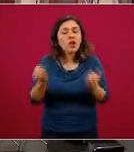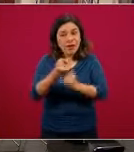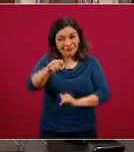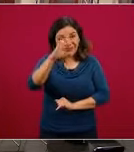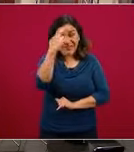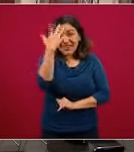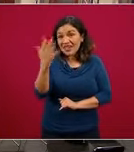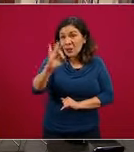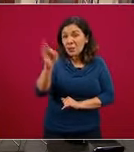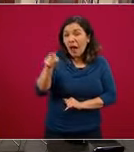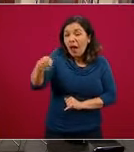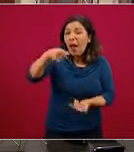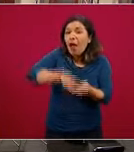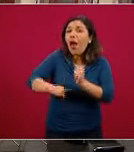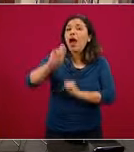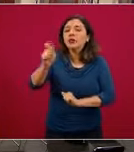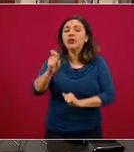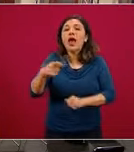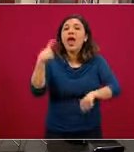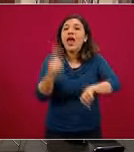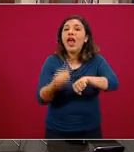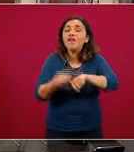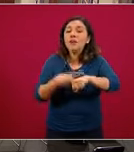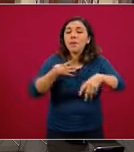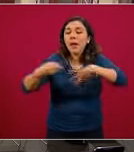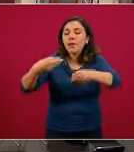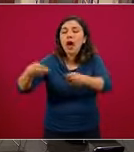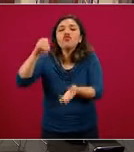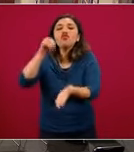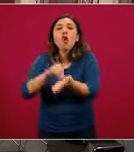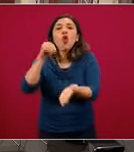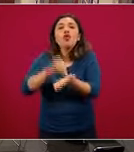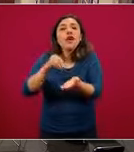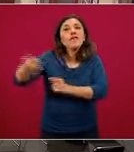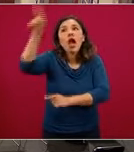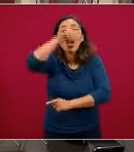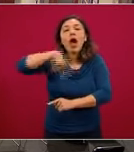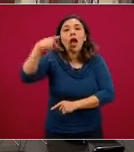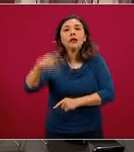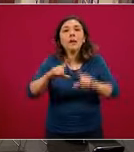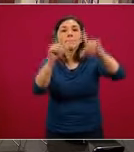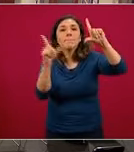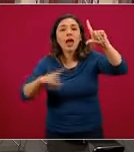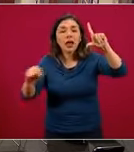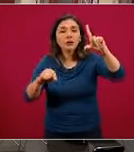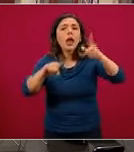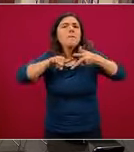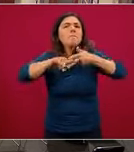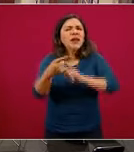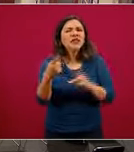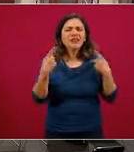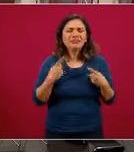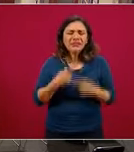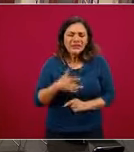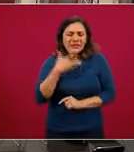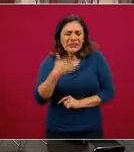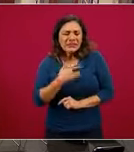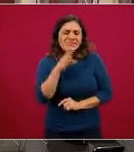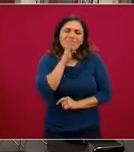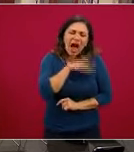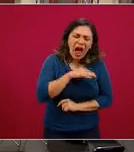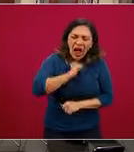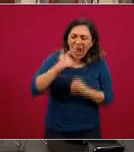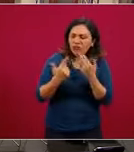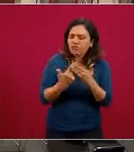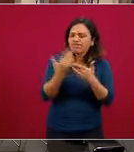este 5% representa la epidemia activa en todo el país, personas que iniciaron con signos y síntomas en los